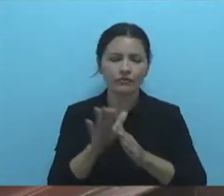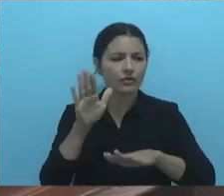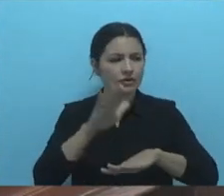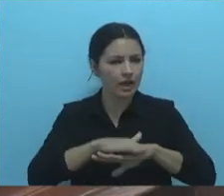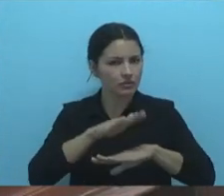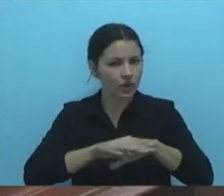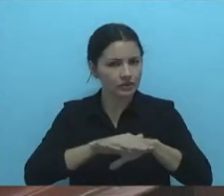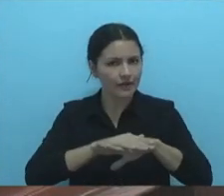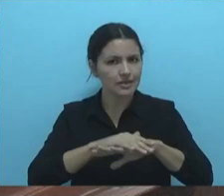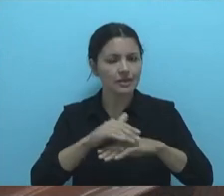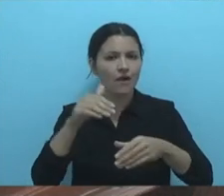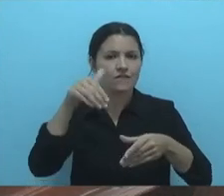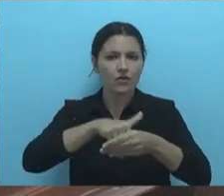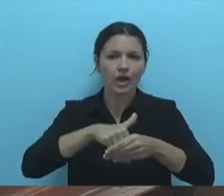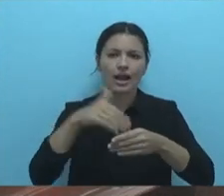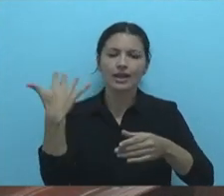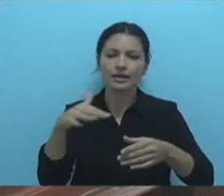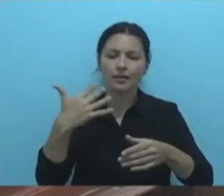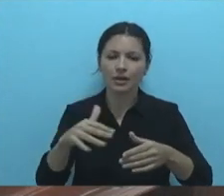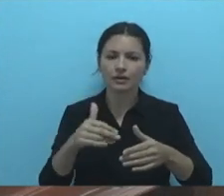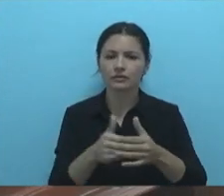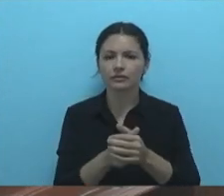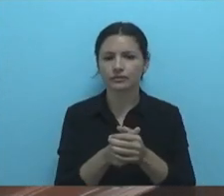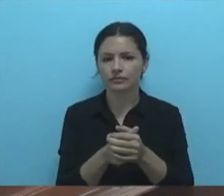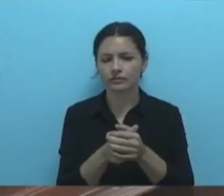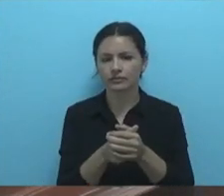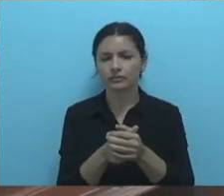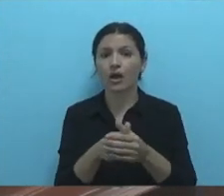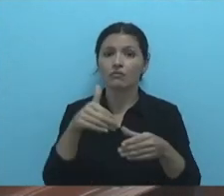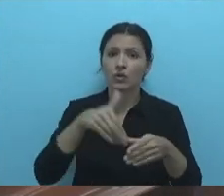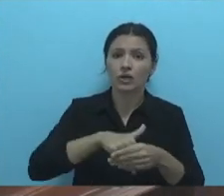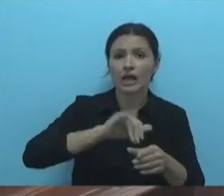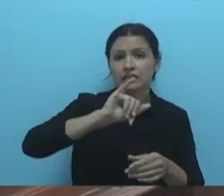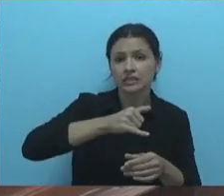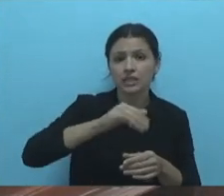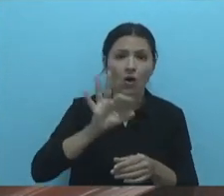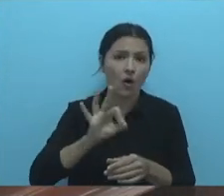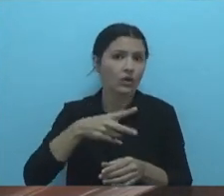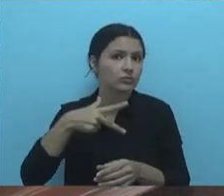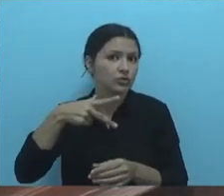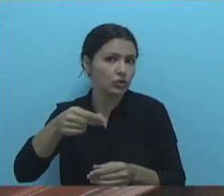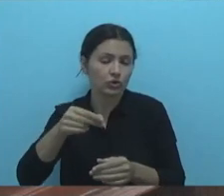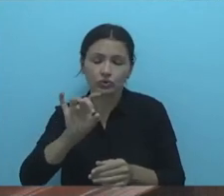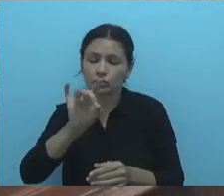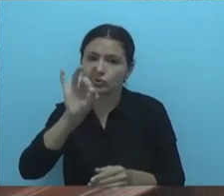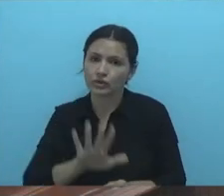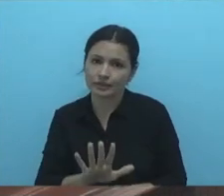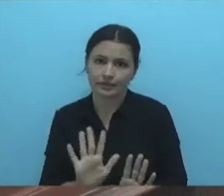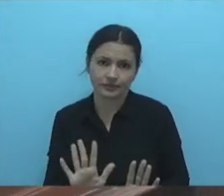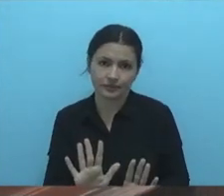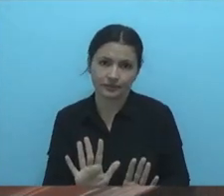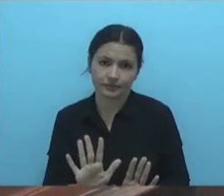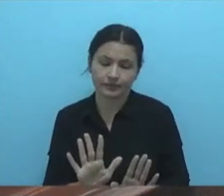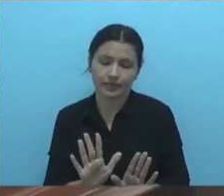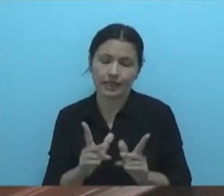de tratarlo Y si estamos en desacuerdo votarlo en contra y lo que estemos a favor lo votaremos a favor pero que por favor el 29